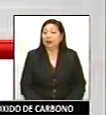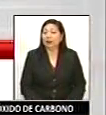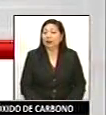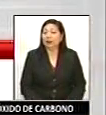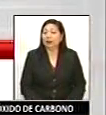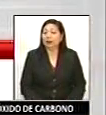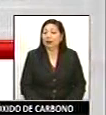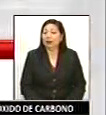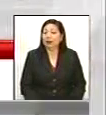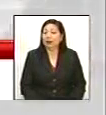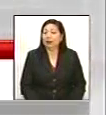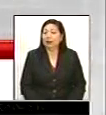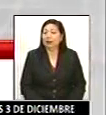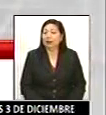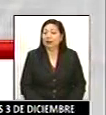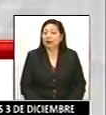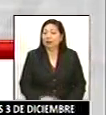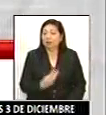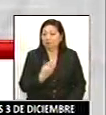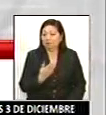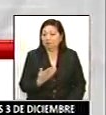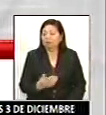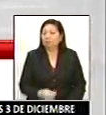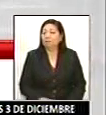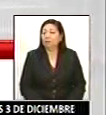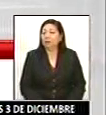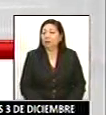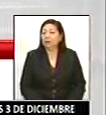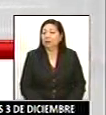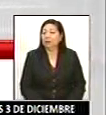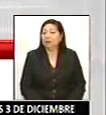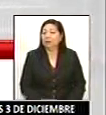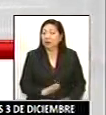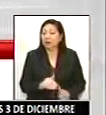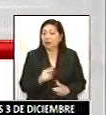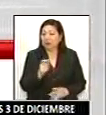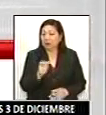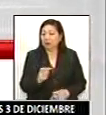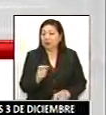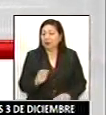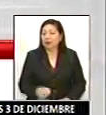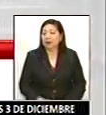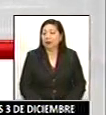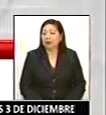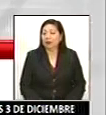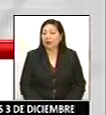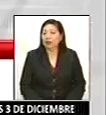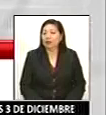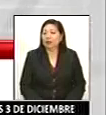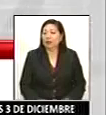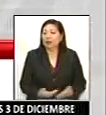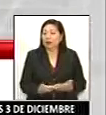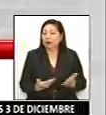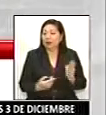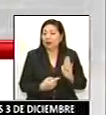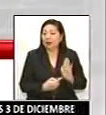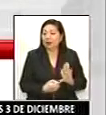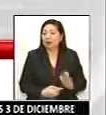Quisiera, por favor, señores ministros, que ustedes lo manejan la economía de todos los peruanos. Nuestra realidad,